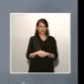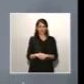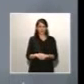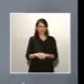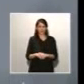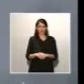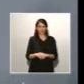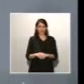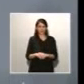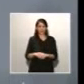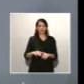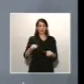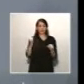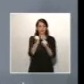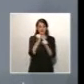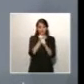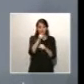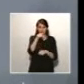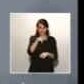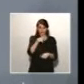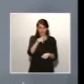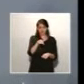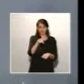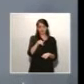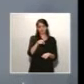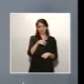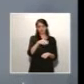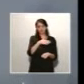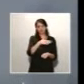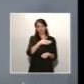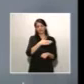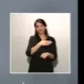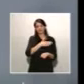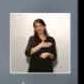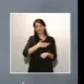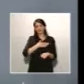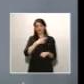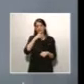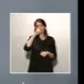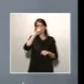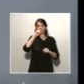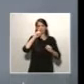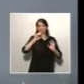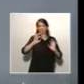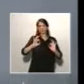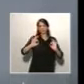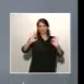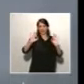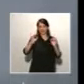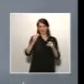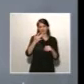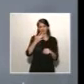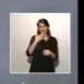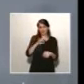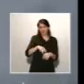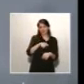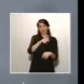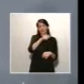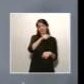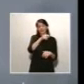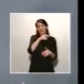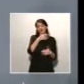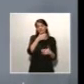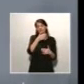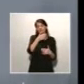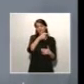quería dedicar un recuerdo especial a aquellos que están prestando su